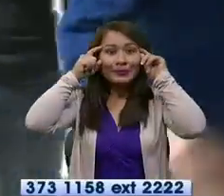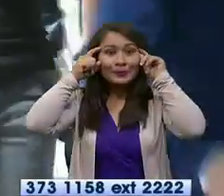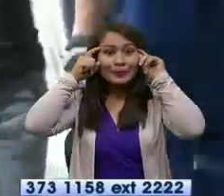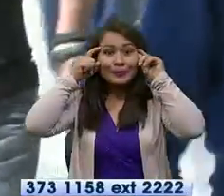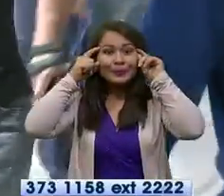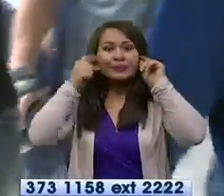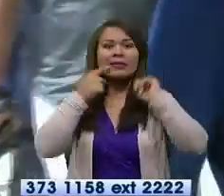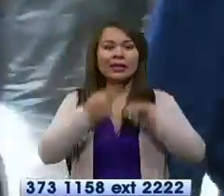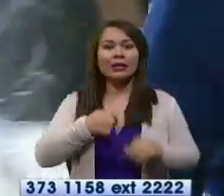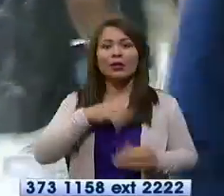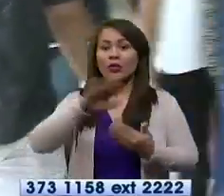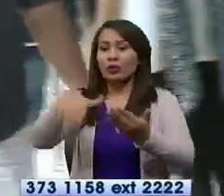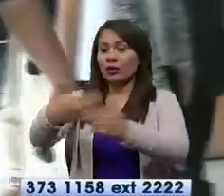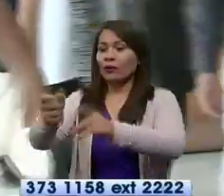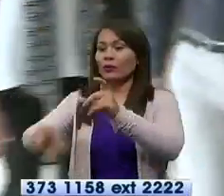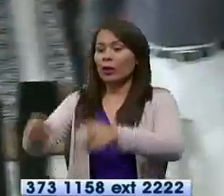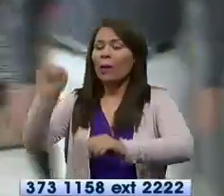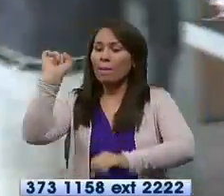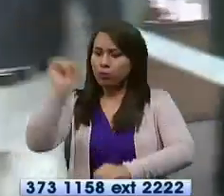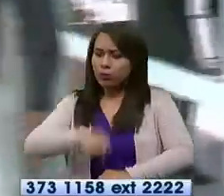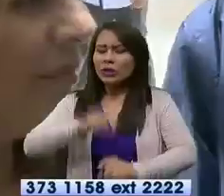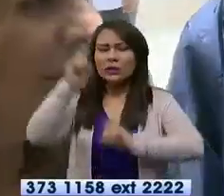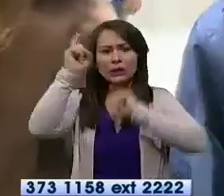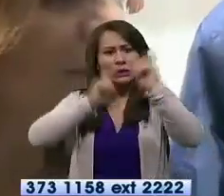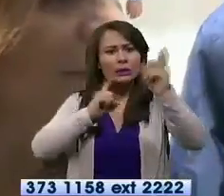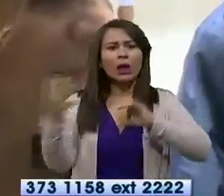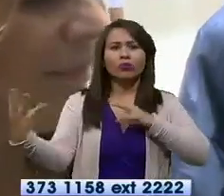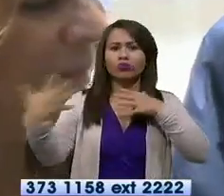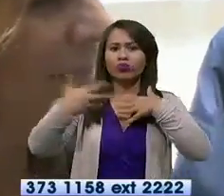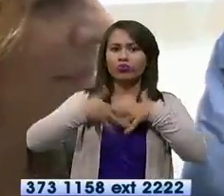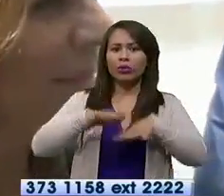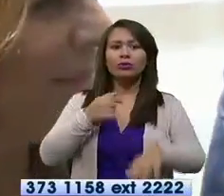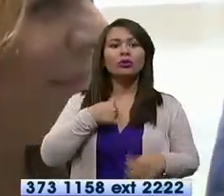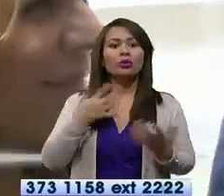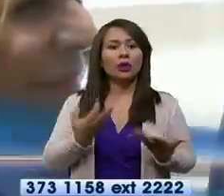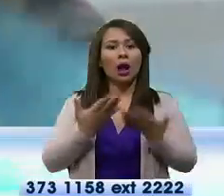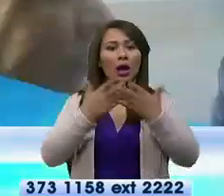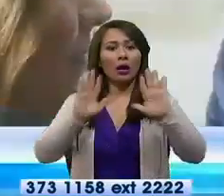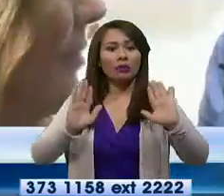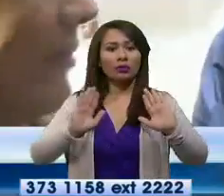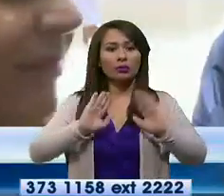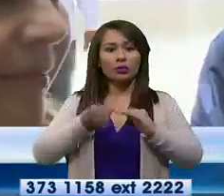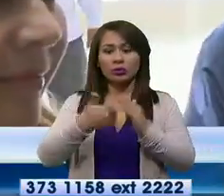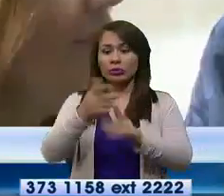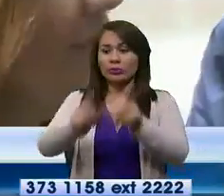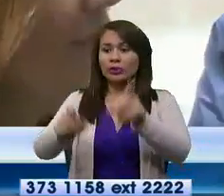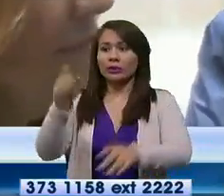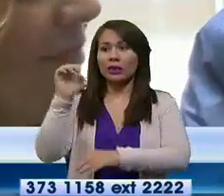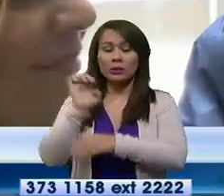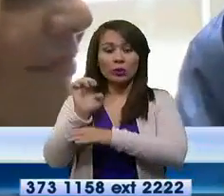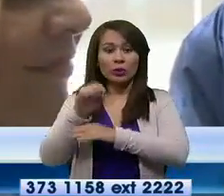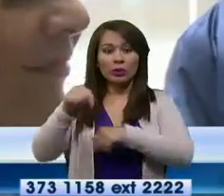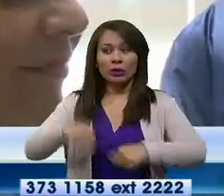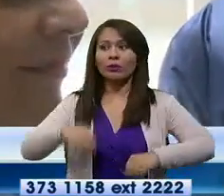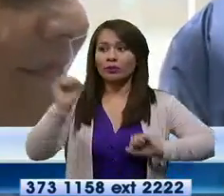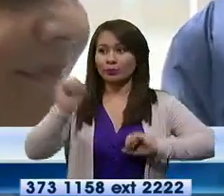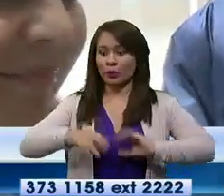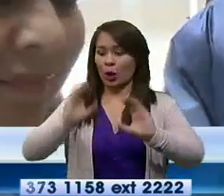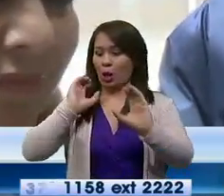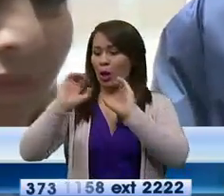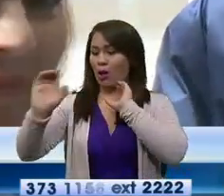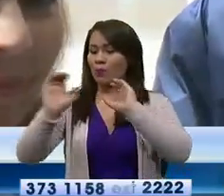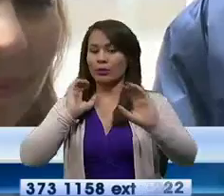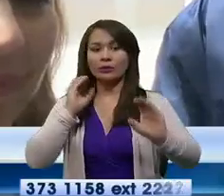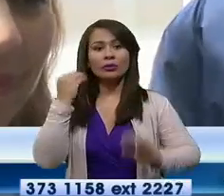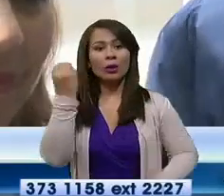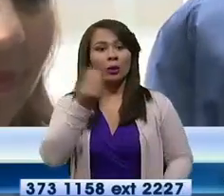los ecuatorianos tendrán la oportunidad de expresarse. Apertura total con todos los ecuatorianos. Pues también hay que conversar con los jóvenes